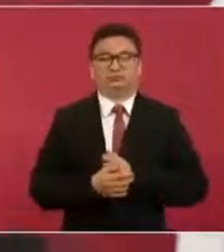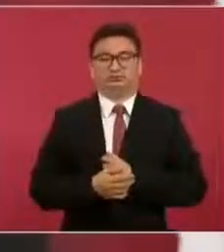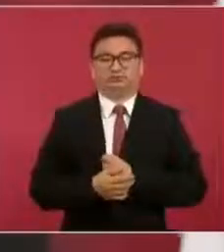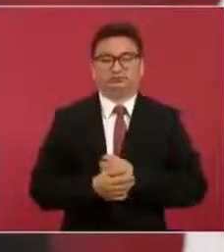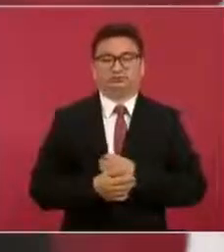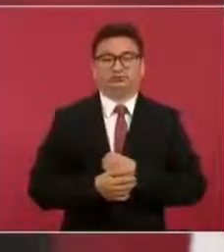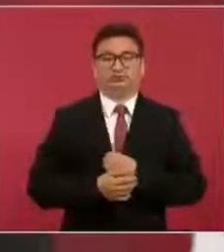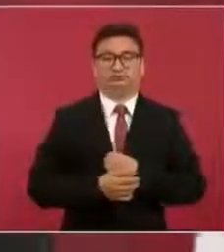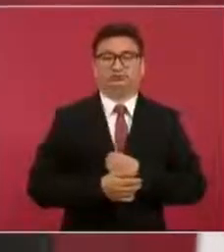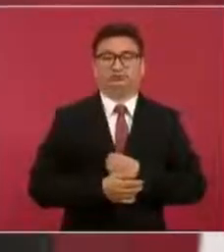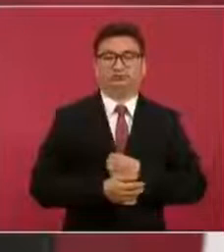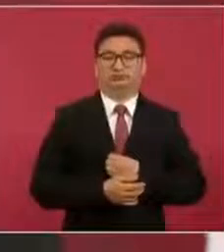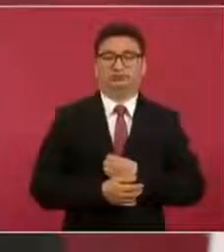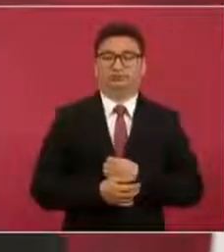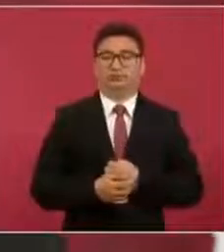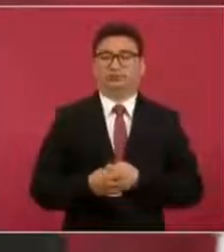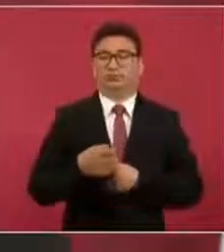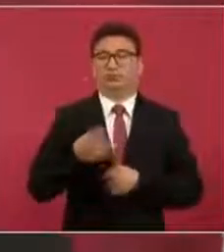sanciones